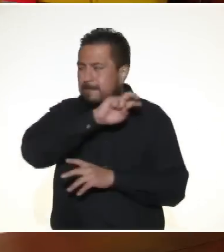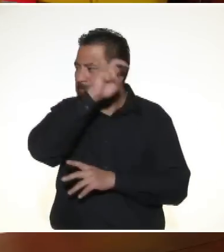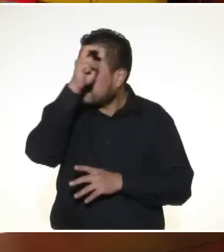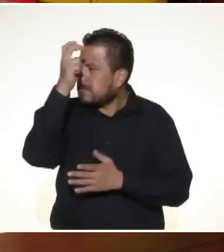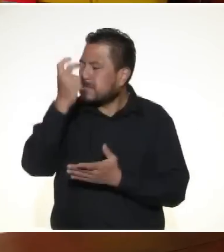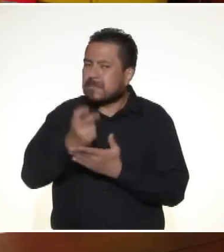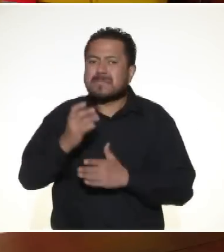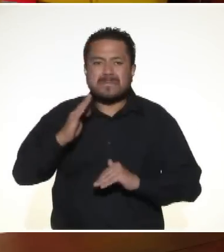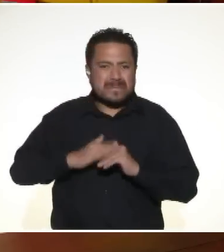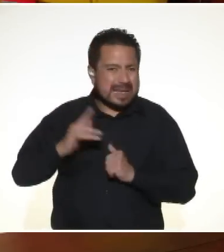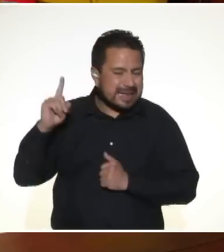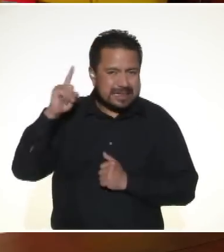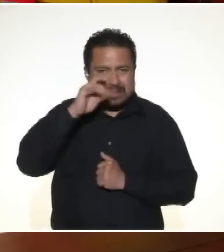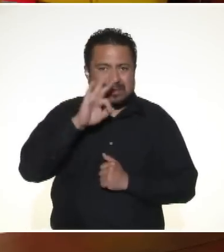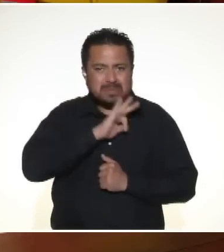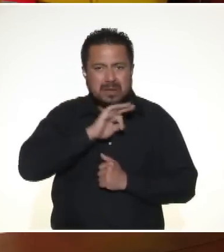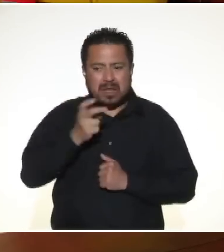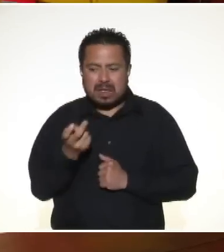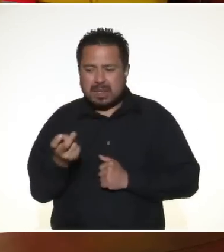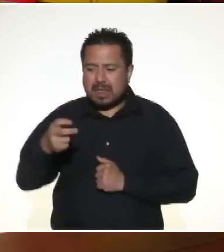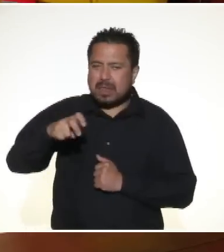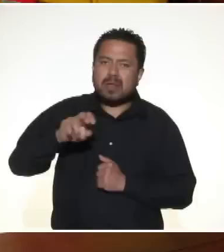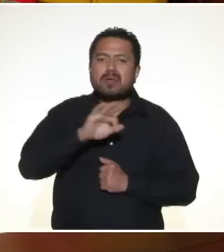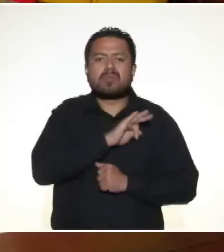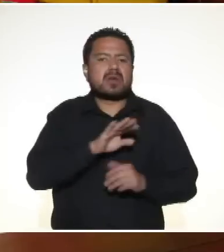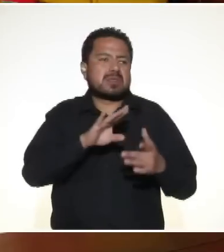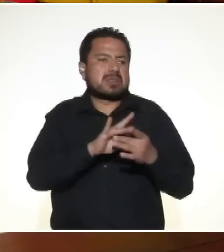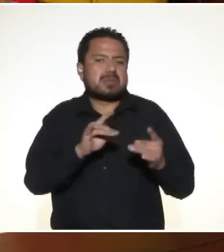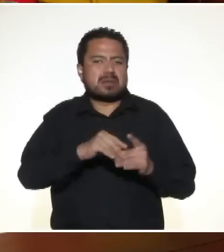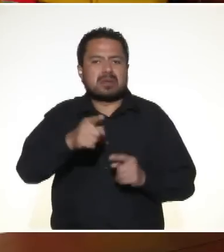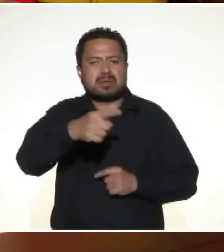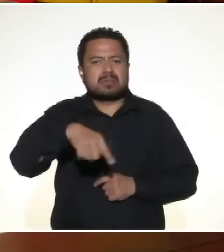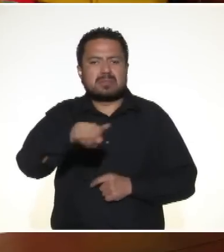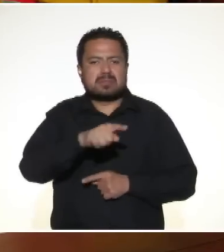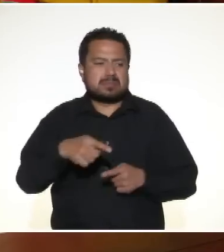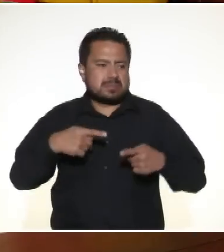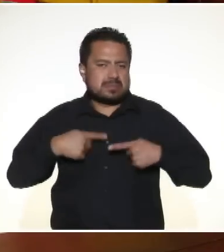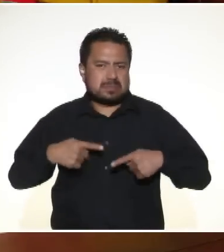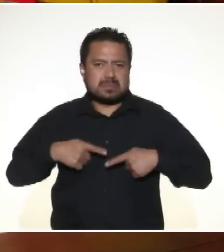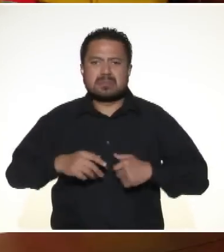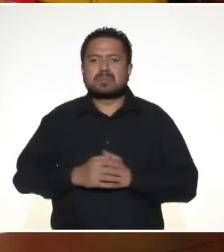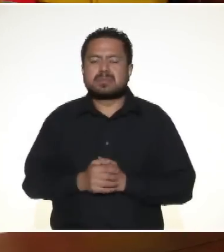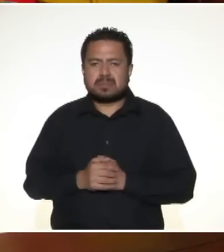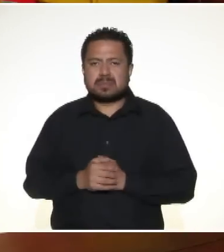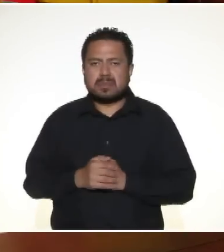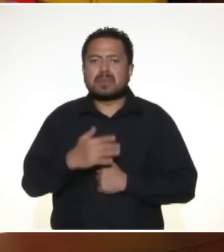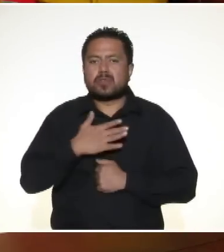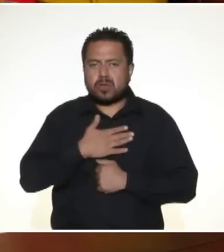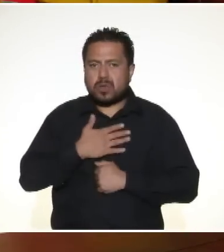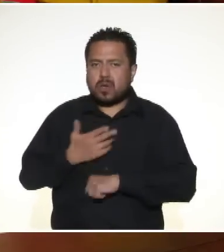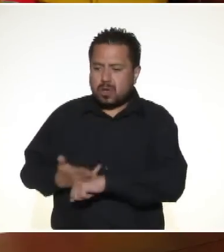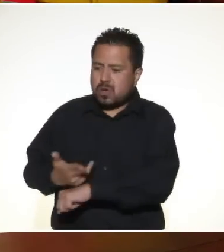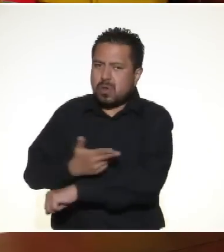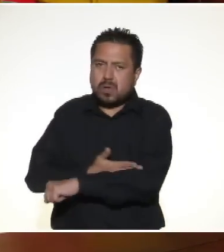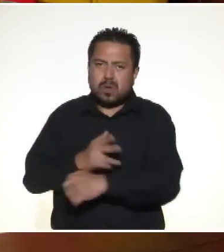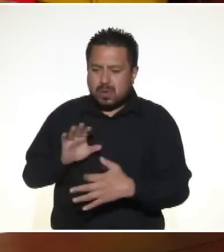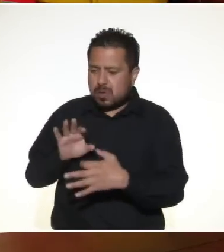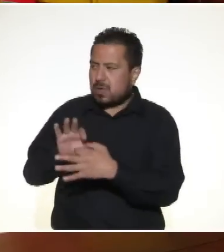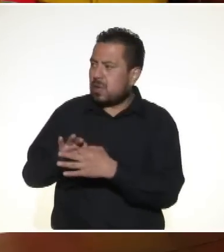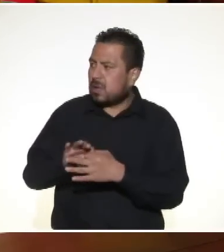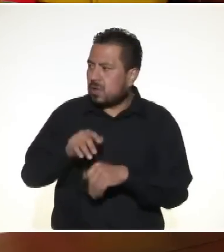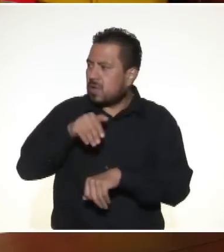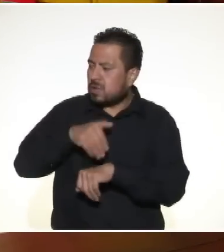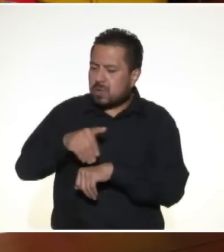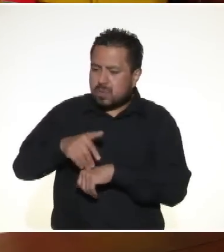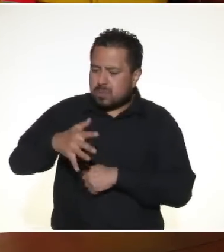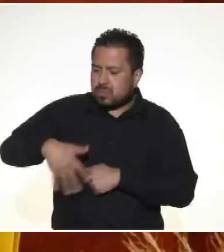cuesta mucho trabajo ponerse derecho. Muchísimo. ¿Qué podemos decirle al público? Bueno, yo tengo el honor de pertenecer a la sección